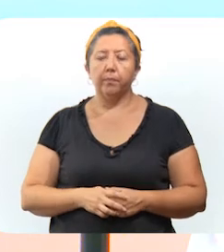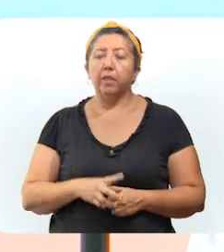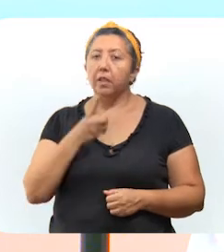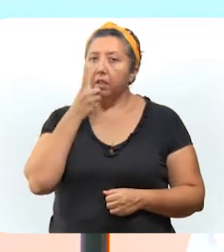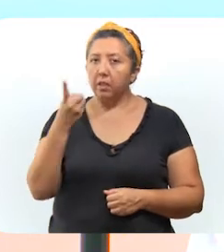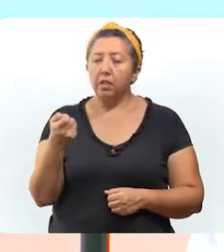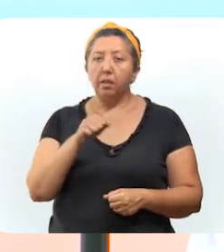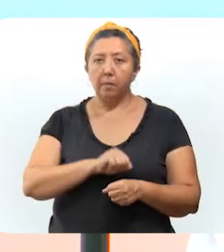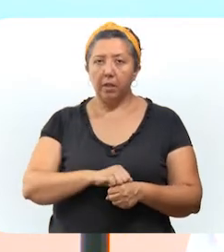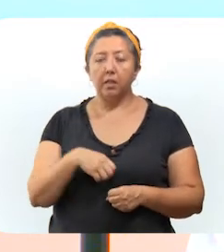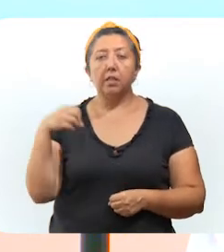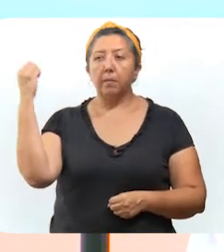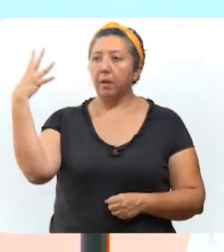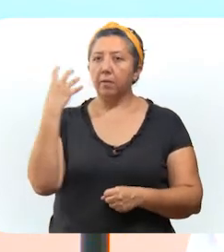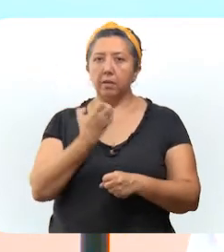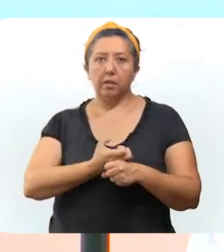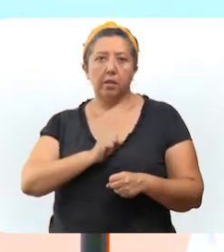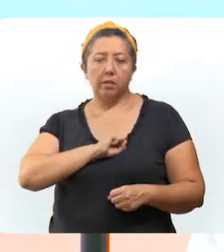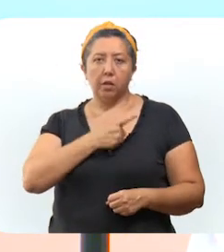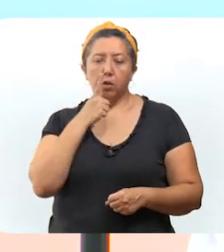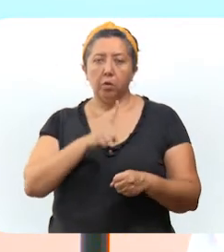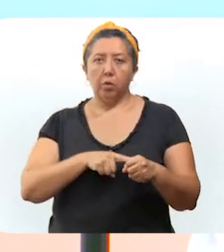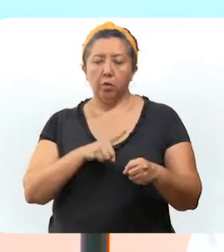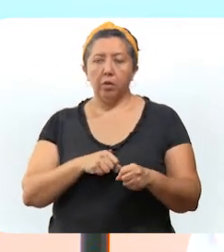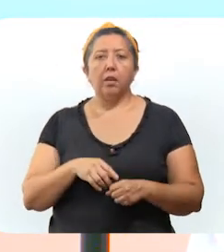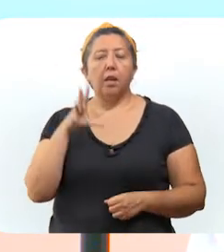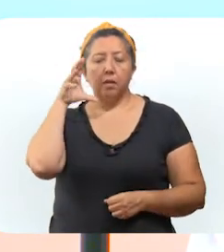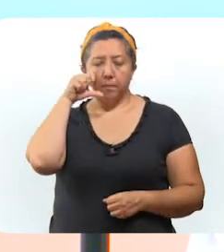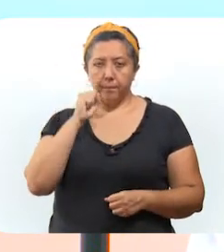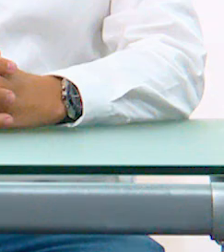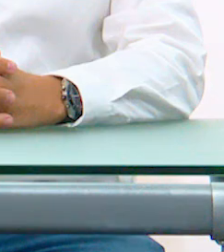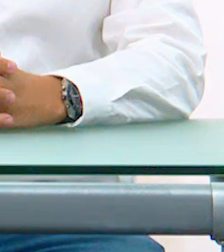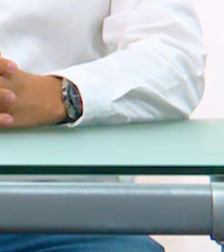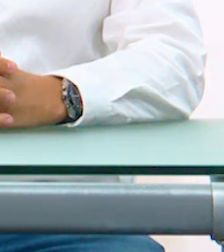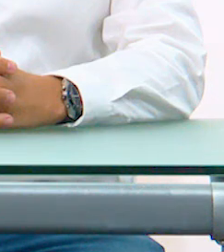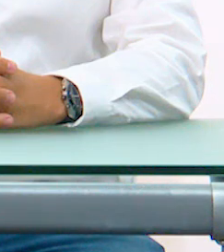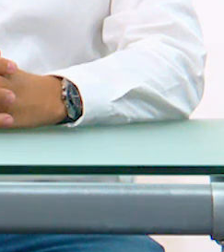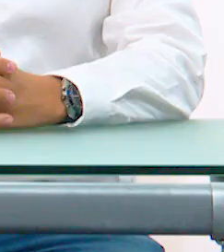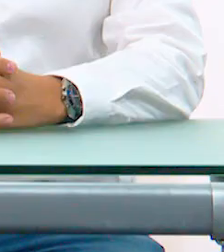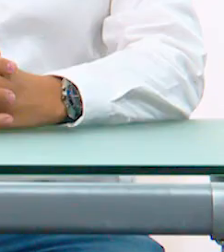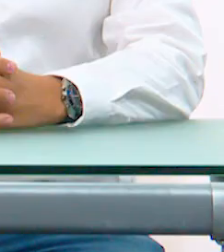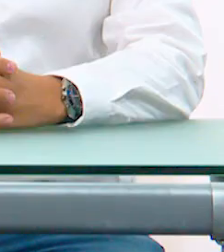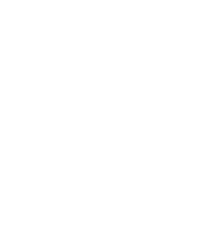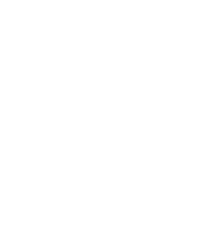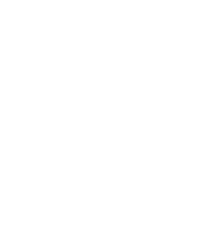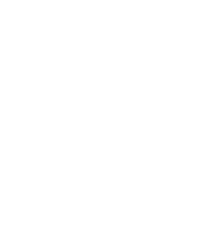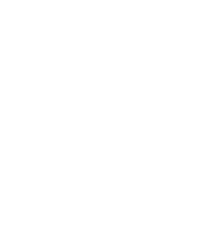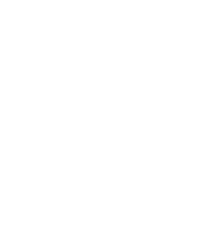Los indicadores semanales del Semáforo Estatal de Salud marcan color naranja. Muchas gracias.